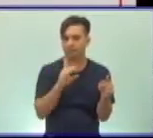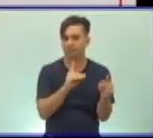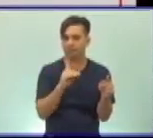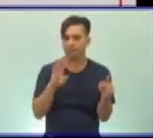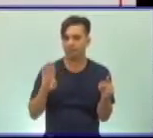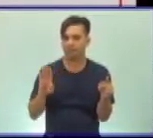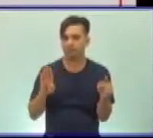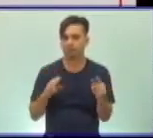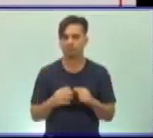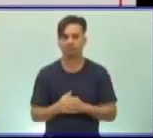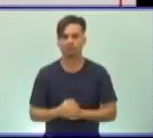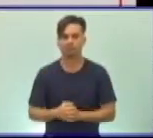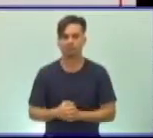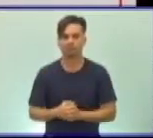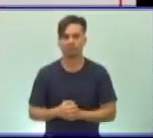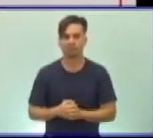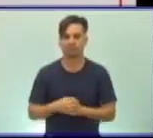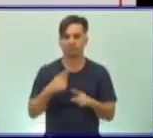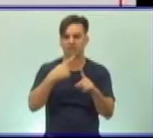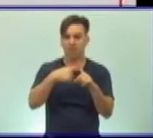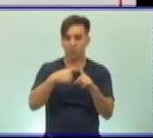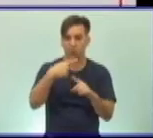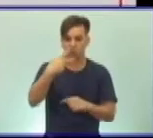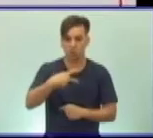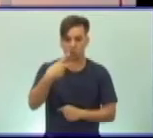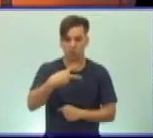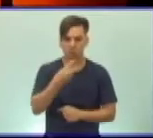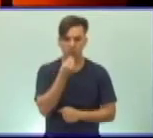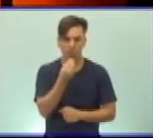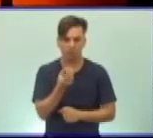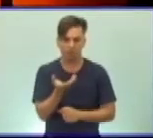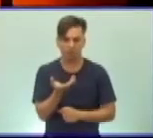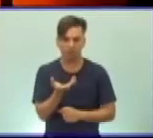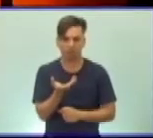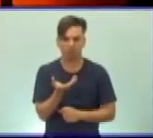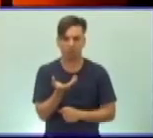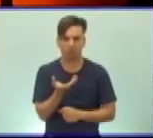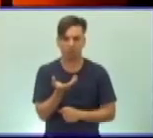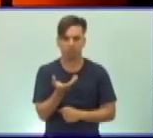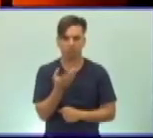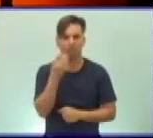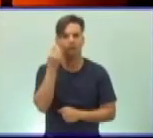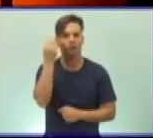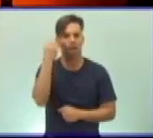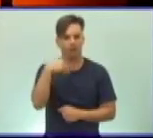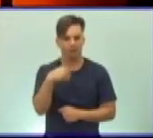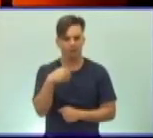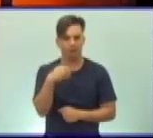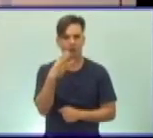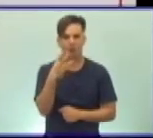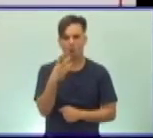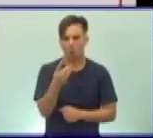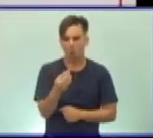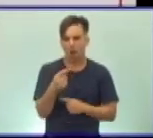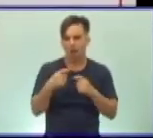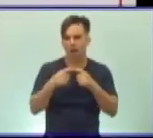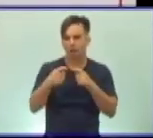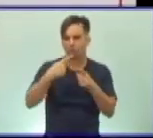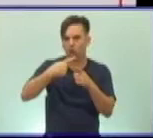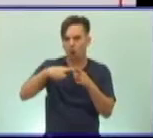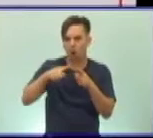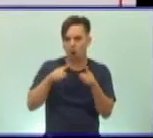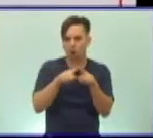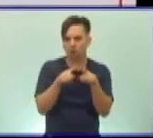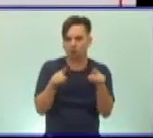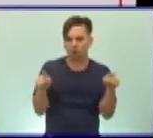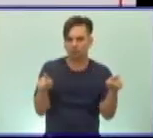aplico la suma de segmentos, puedo rápidamente hallar la longitud del segmento AE. Eso es lo